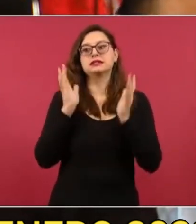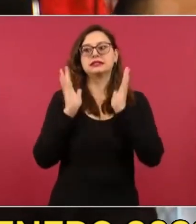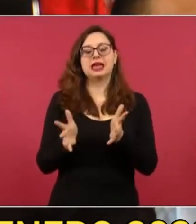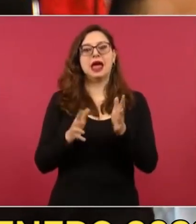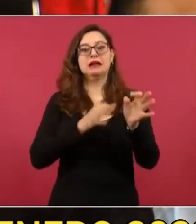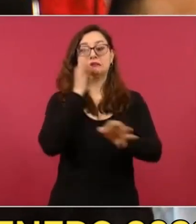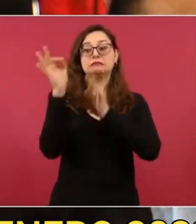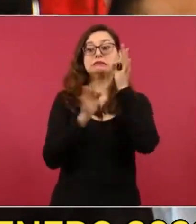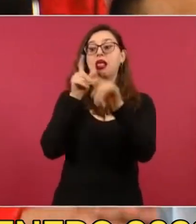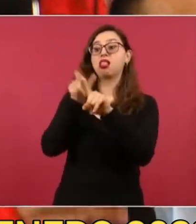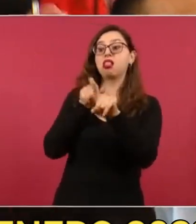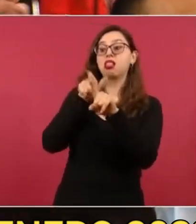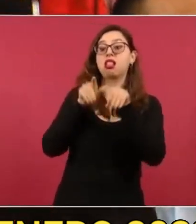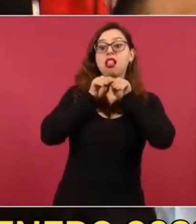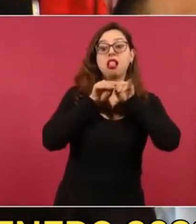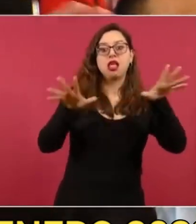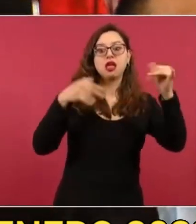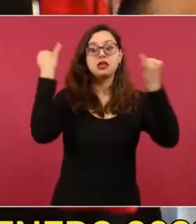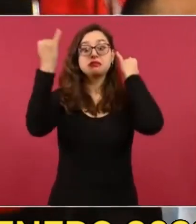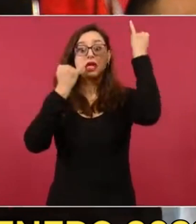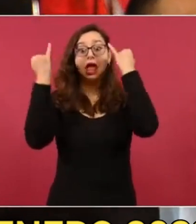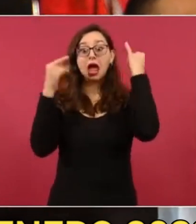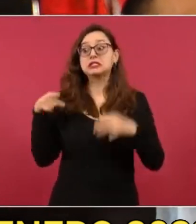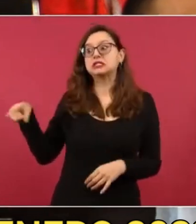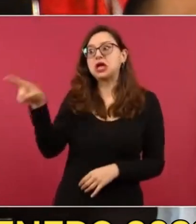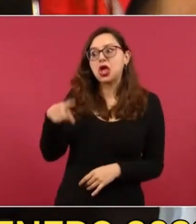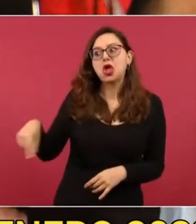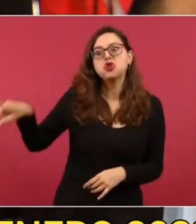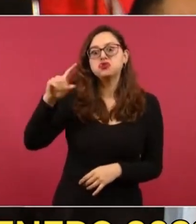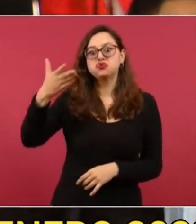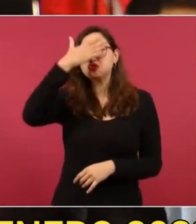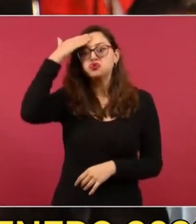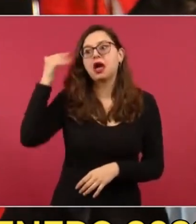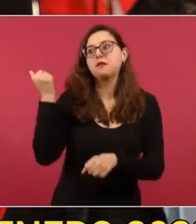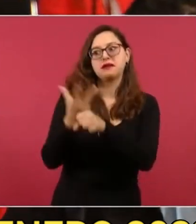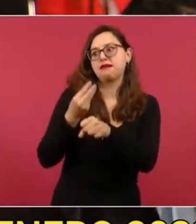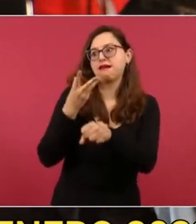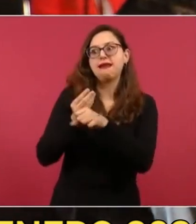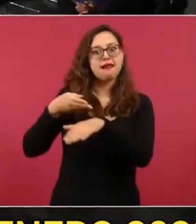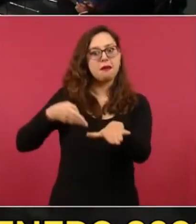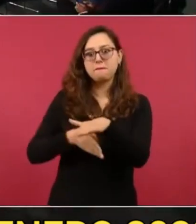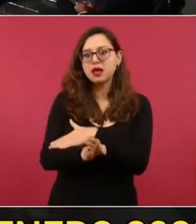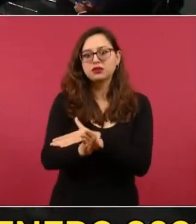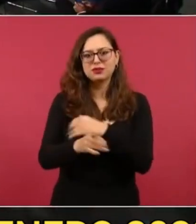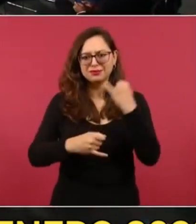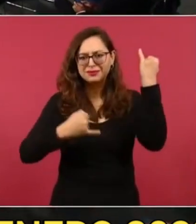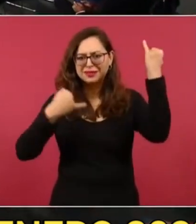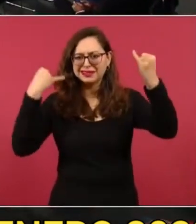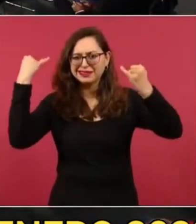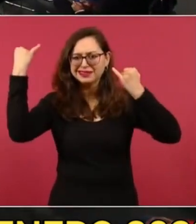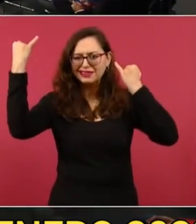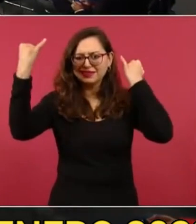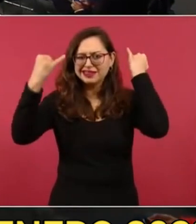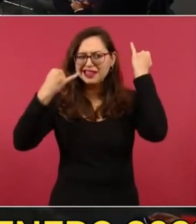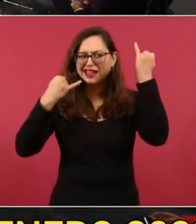distorsionando el tema de es que van a hacer esto y que van a saber de cuestiones técnicas. Bueno, prácticamente se estaba dibujando